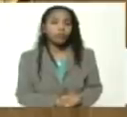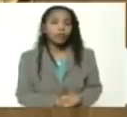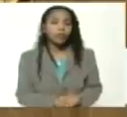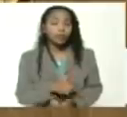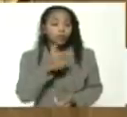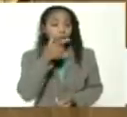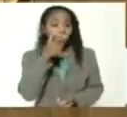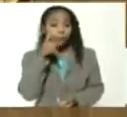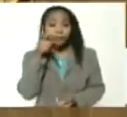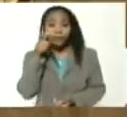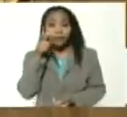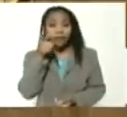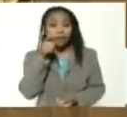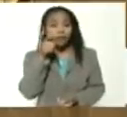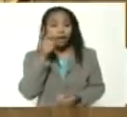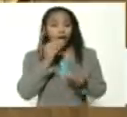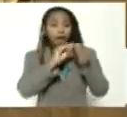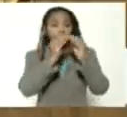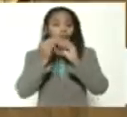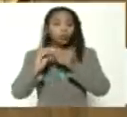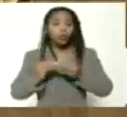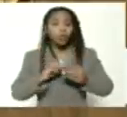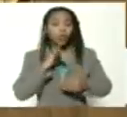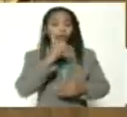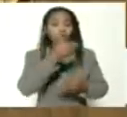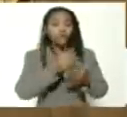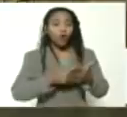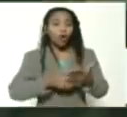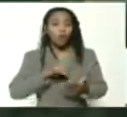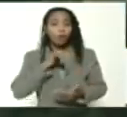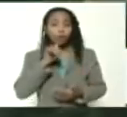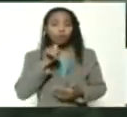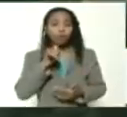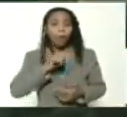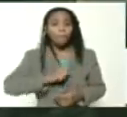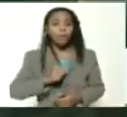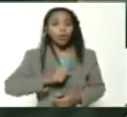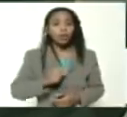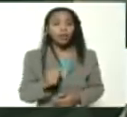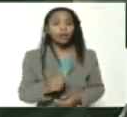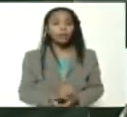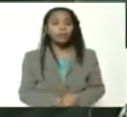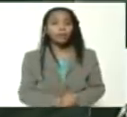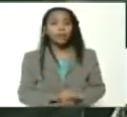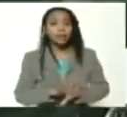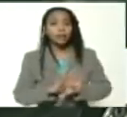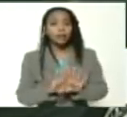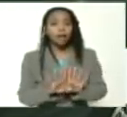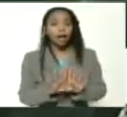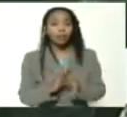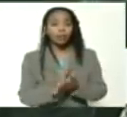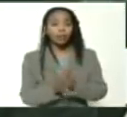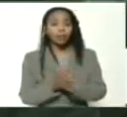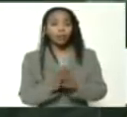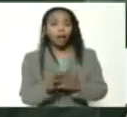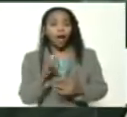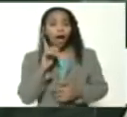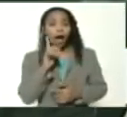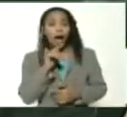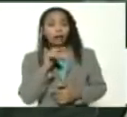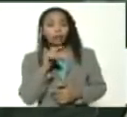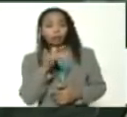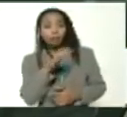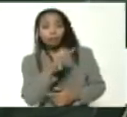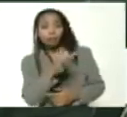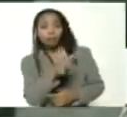Supervisar la elaboración de informes y reportes policiales, ya que existe una irregular